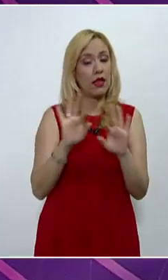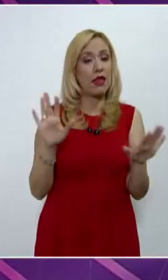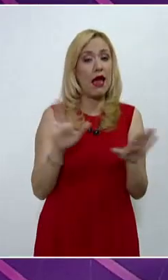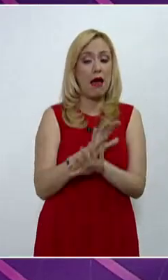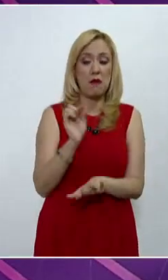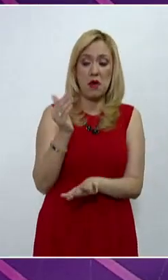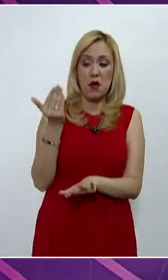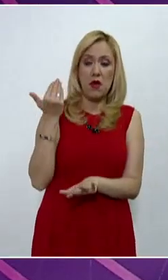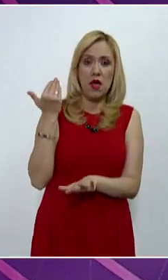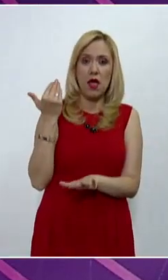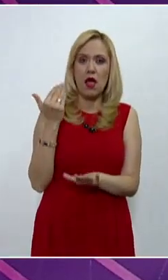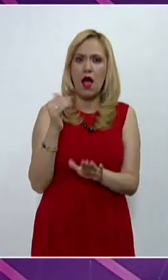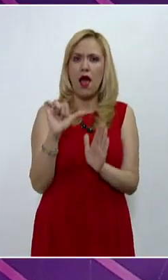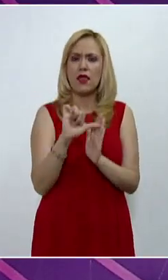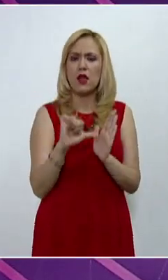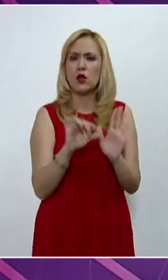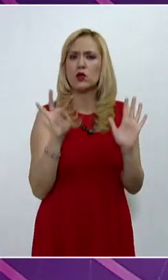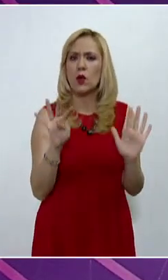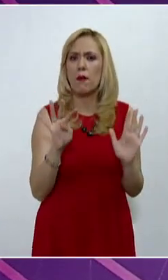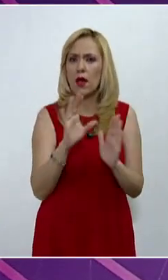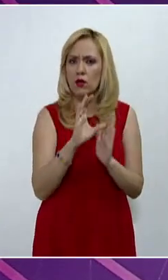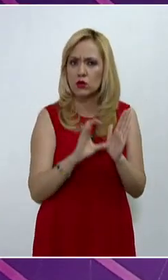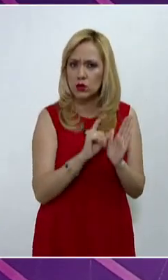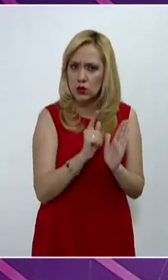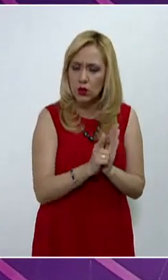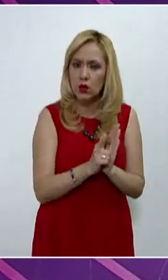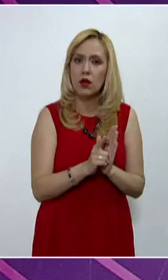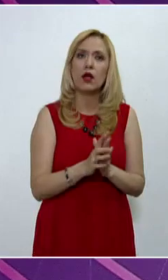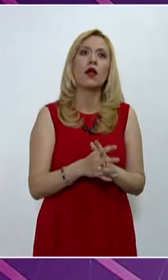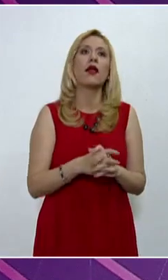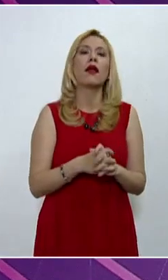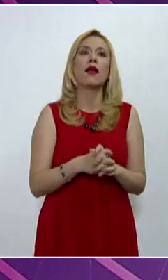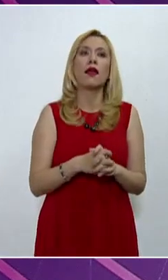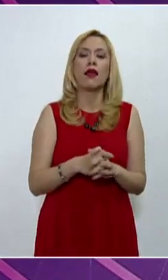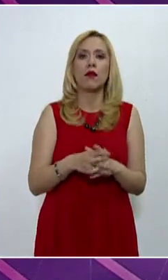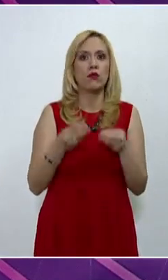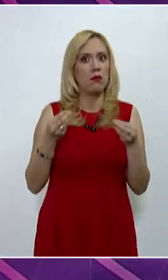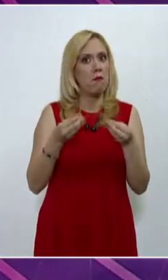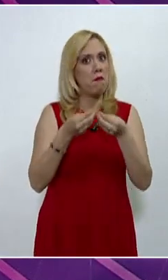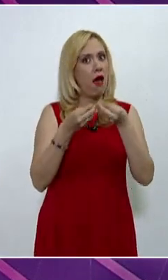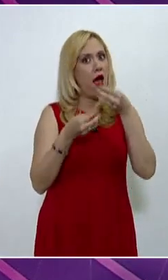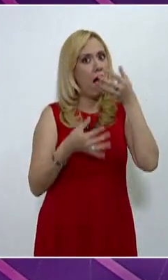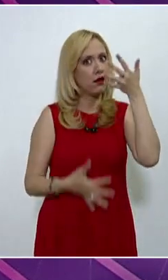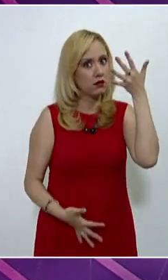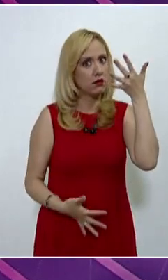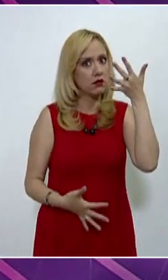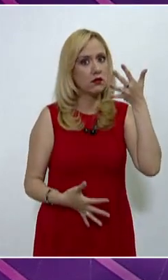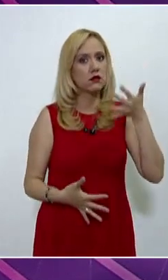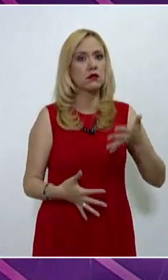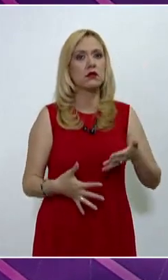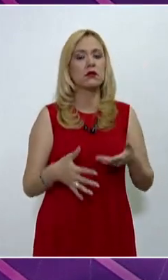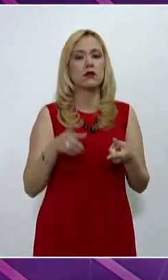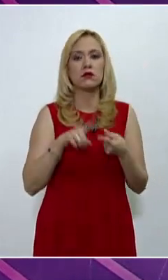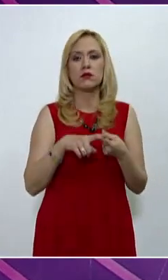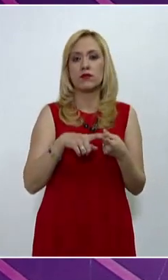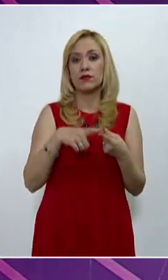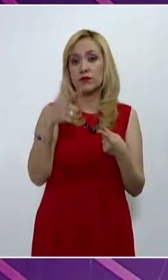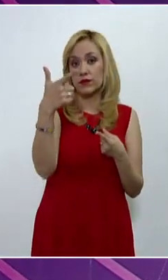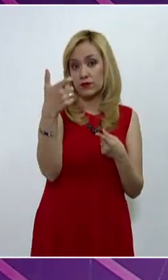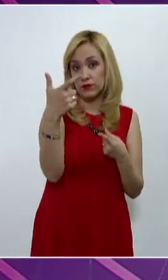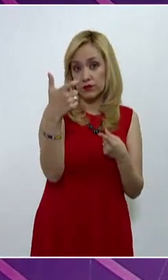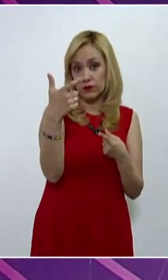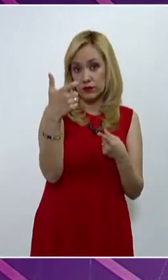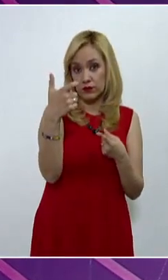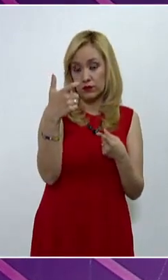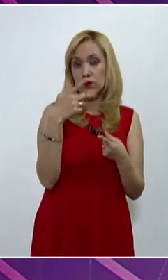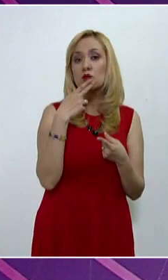última del artículo 19 porque se está ampliando demasiado. Dice delitos de portación o de armas de